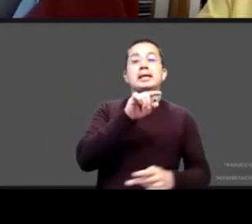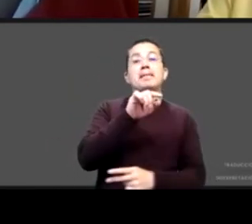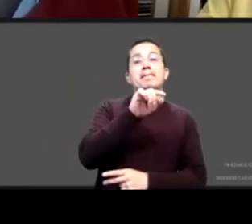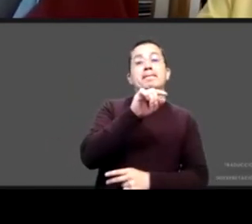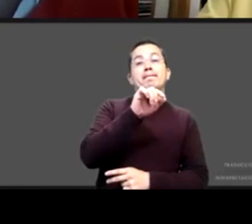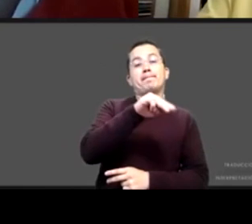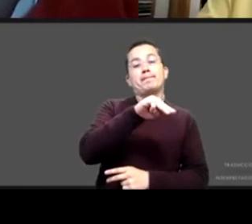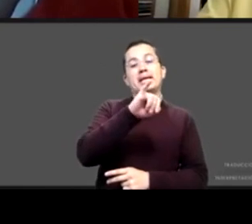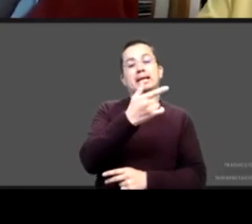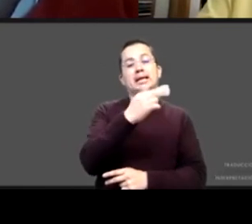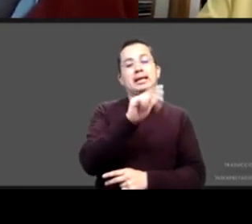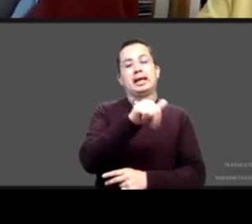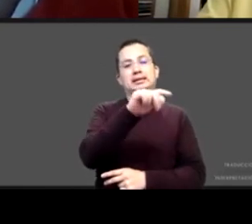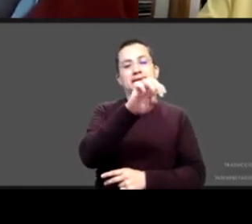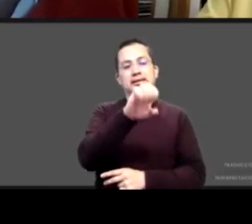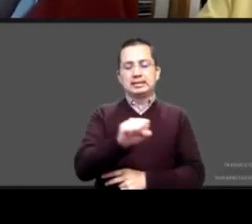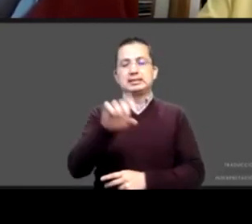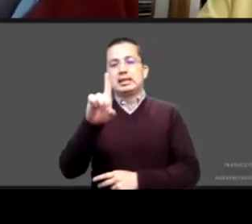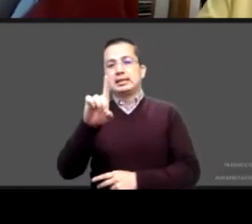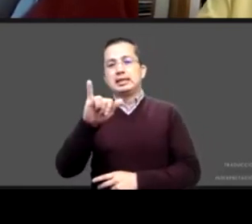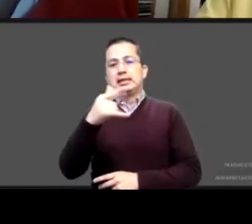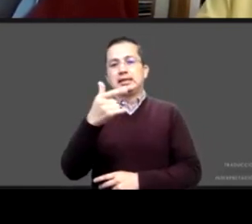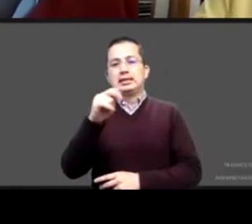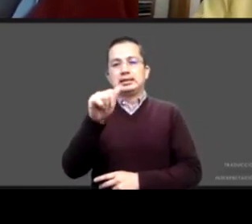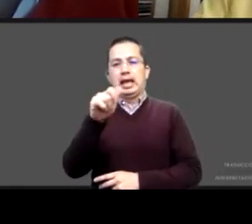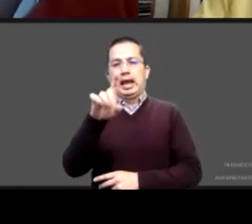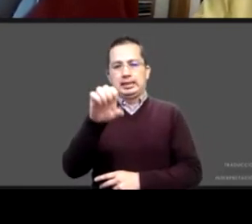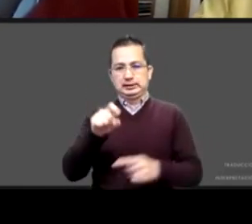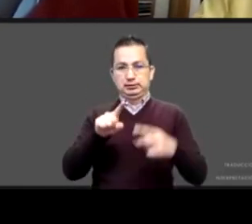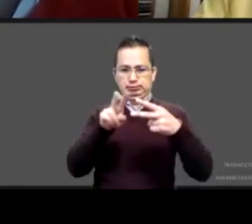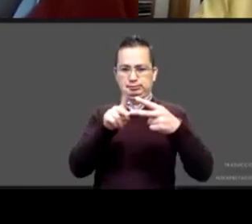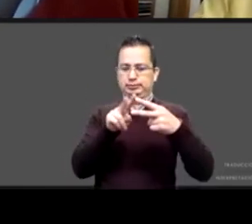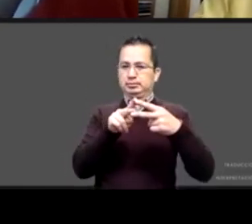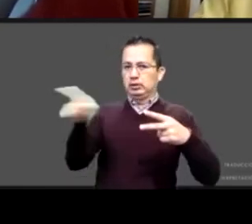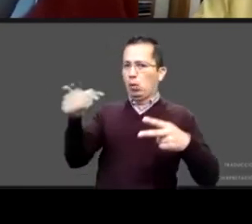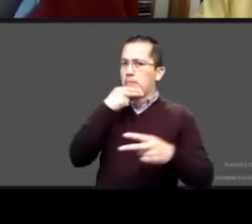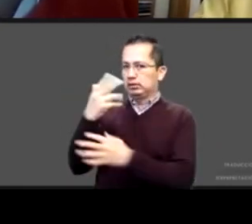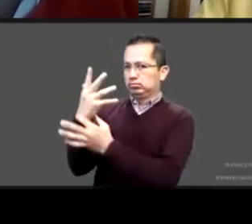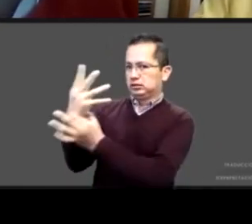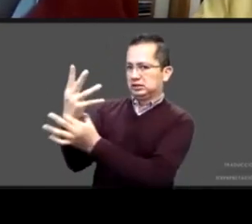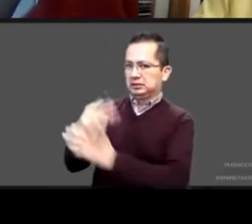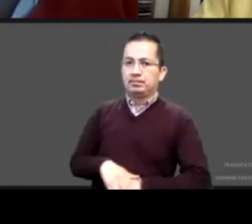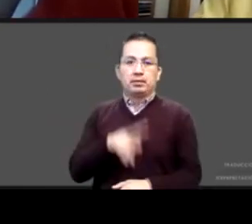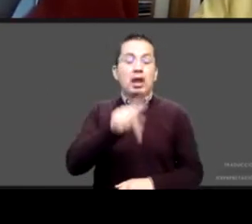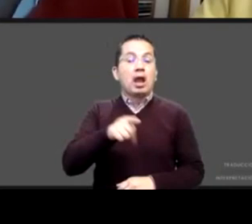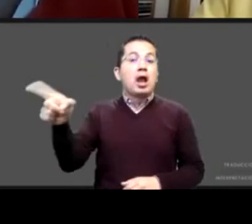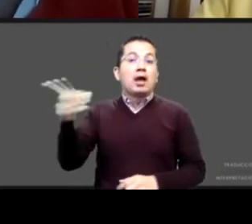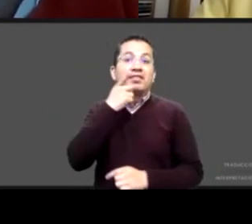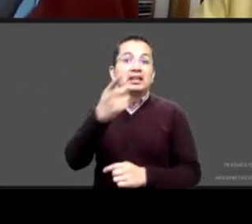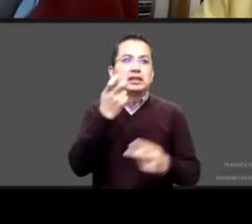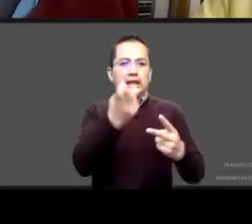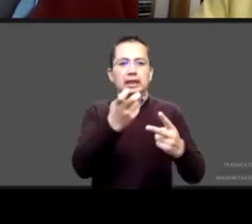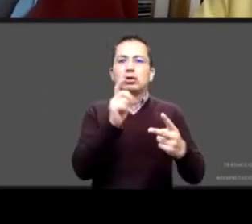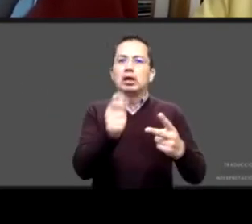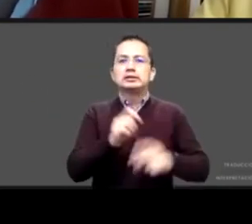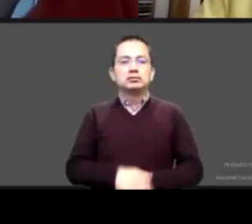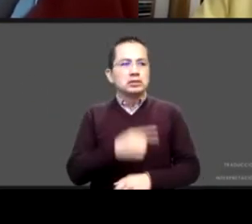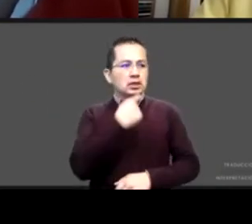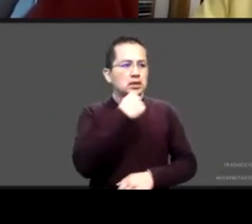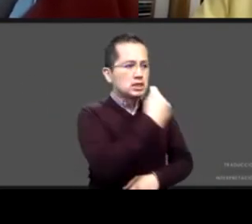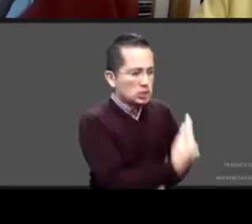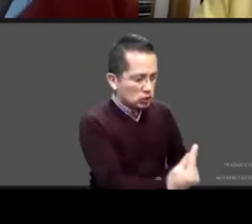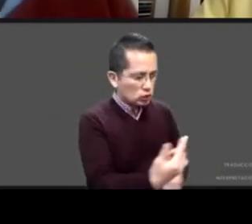autor reconoce que esto generó una gran brecha entre adultos, niños,